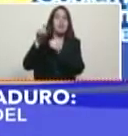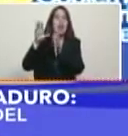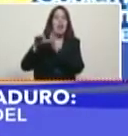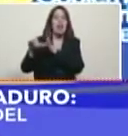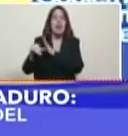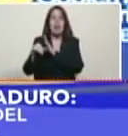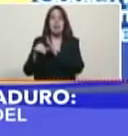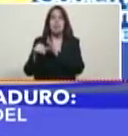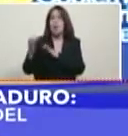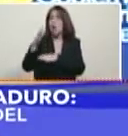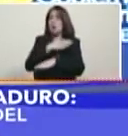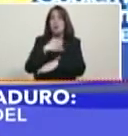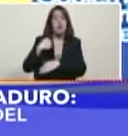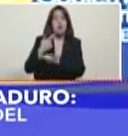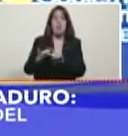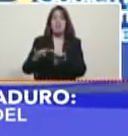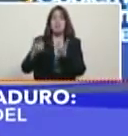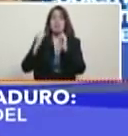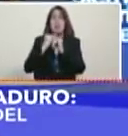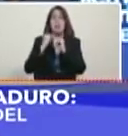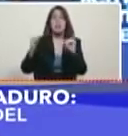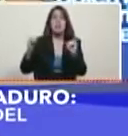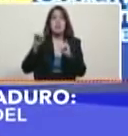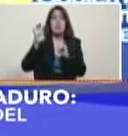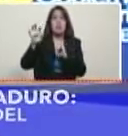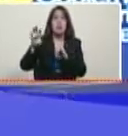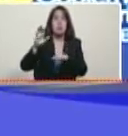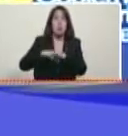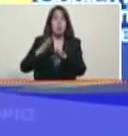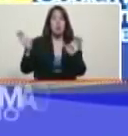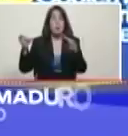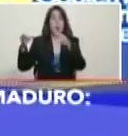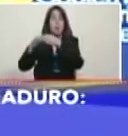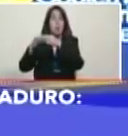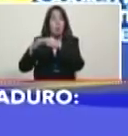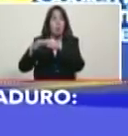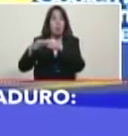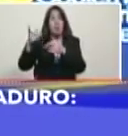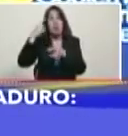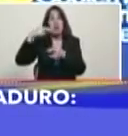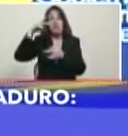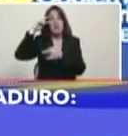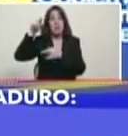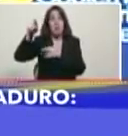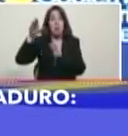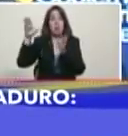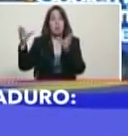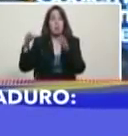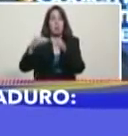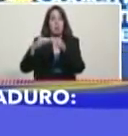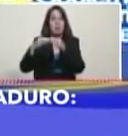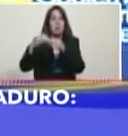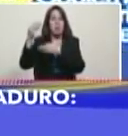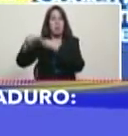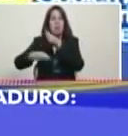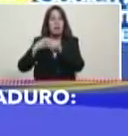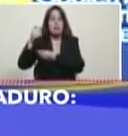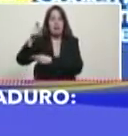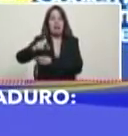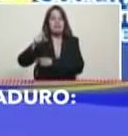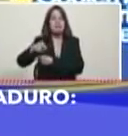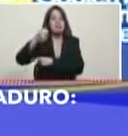No quieren la independencia del país porque una pila de bandidos hacen grupos para generar